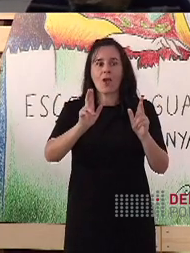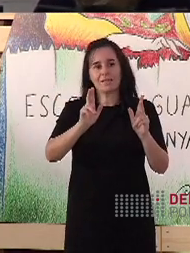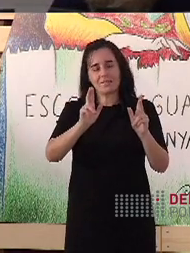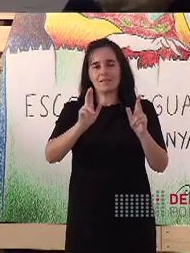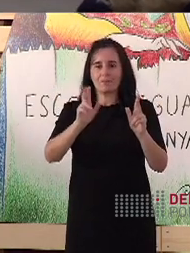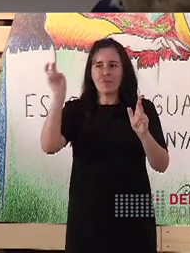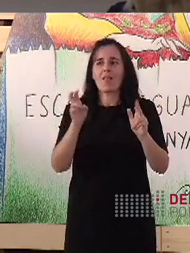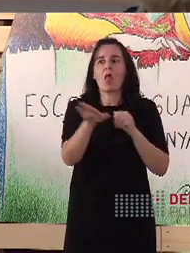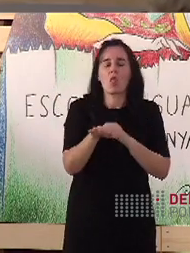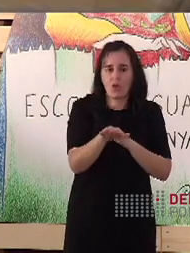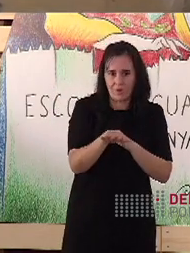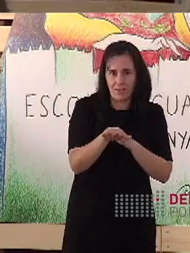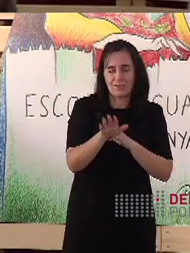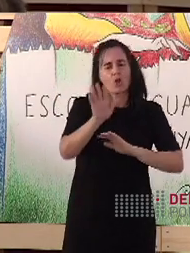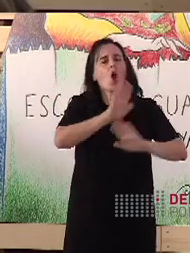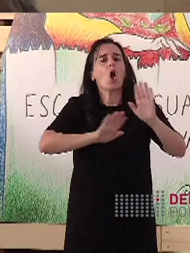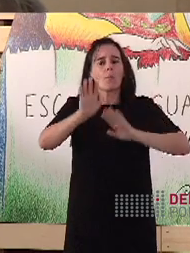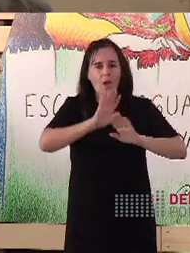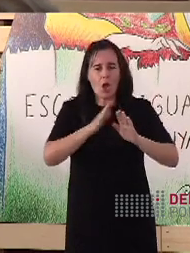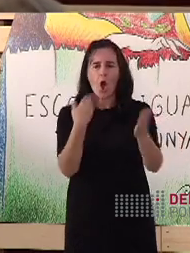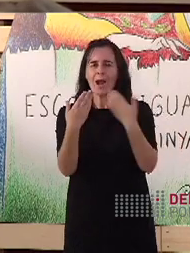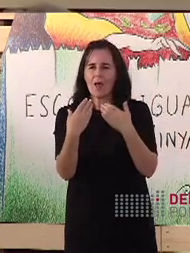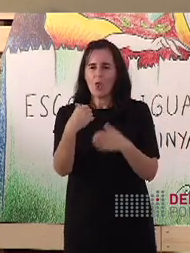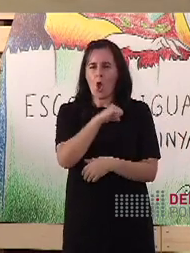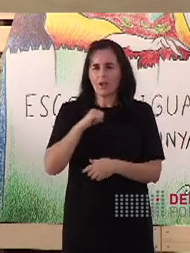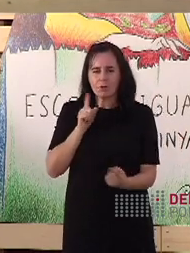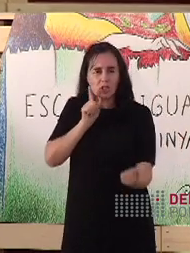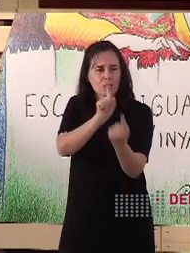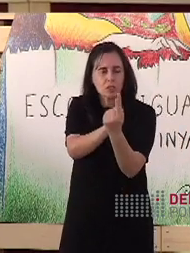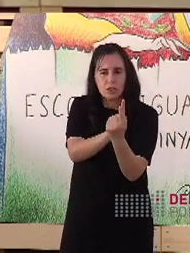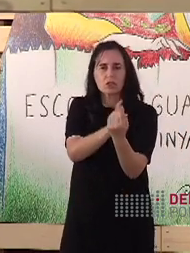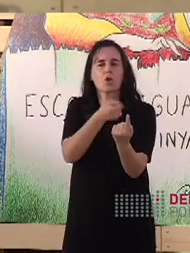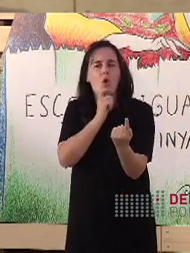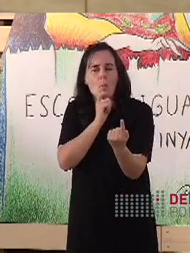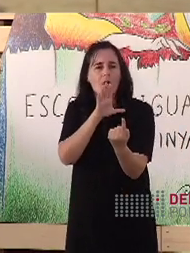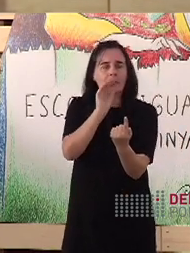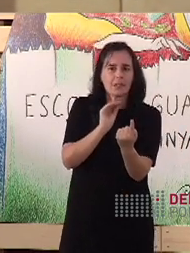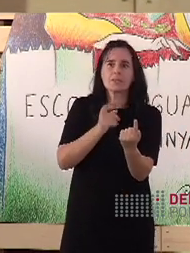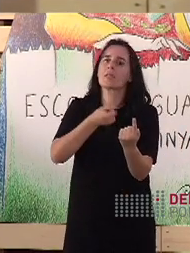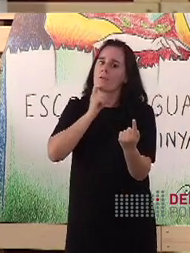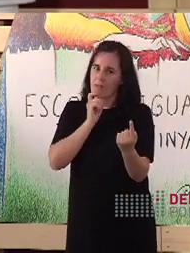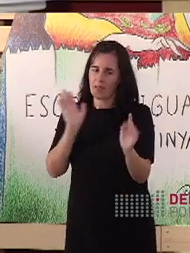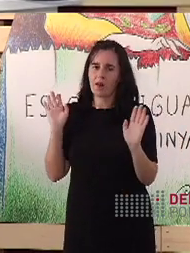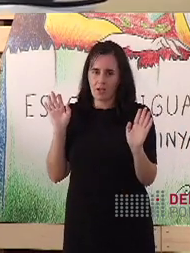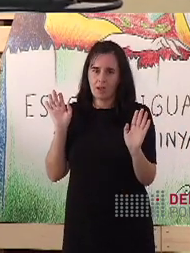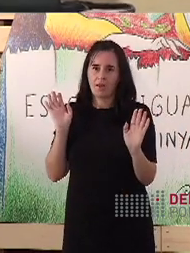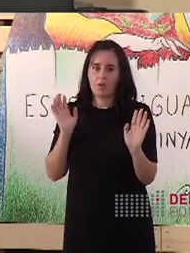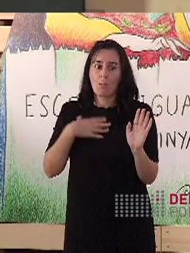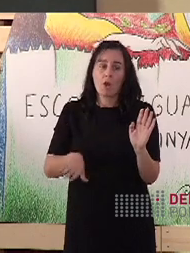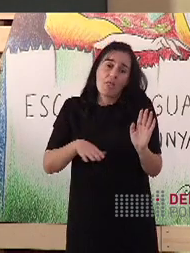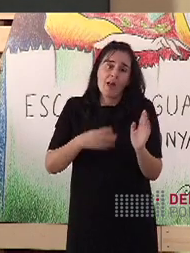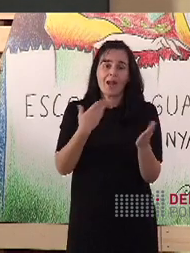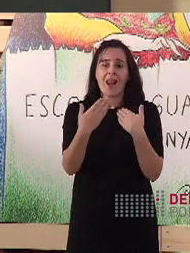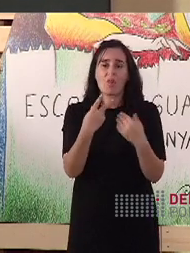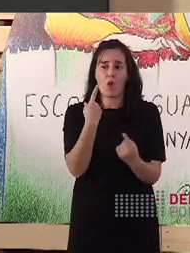más complejo que establecer que es una relación entre dos personas. Sí, entendemos que esa relación entre dos personas quizá es jerárquica. O